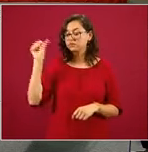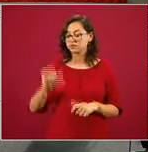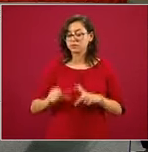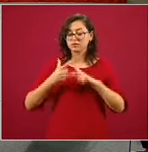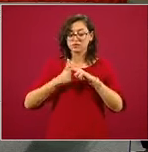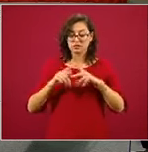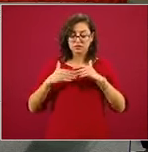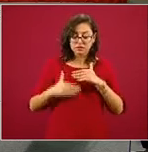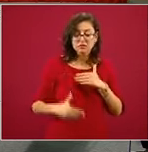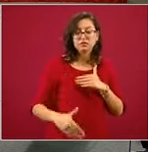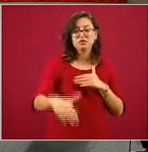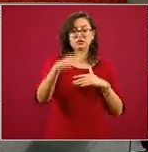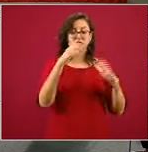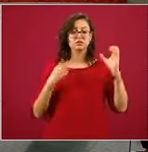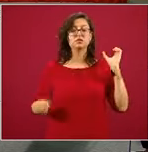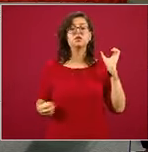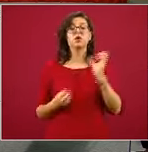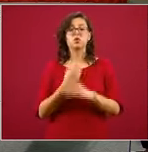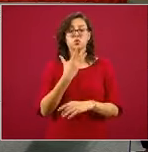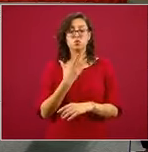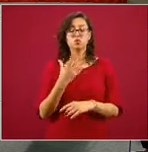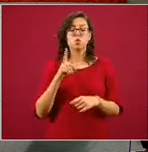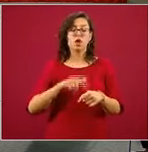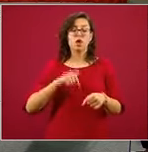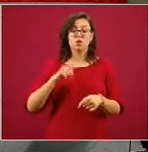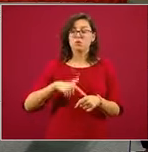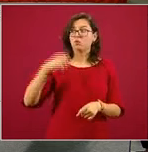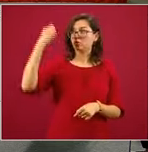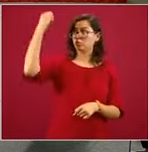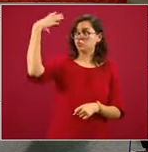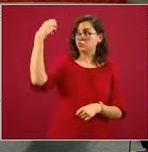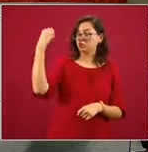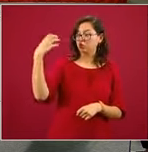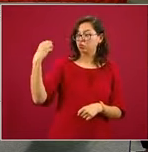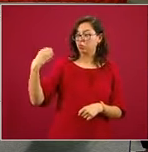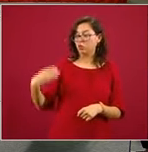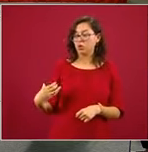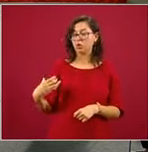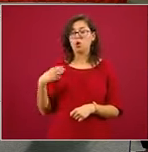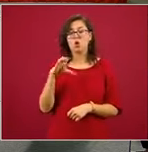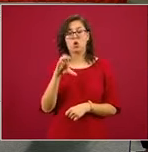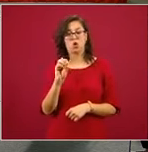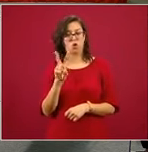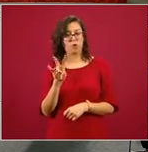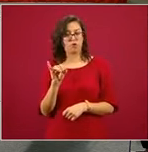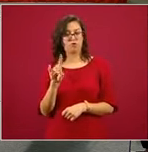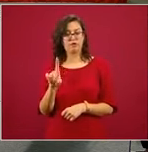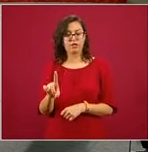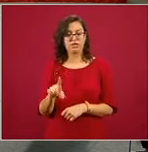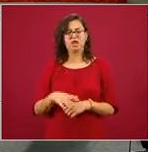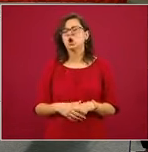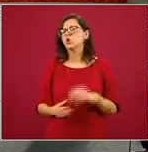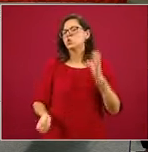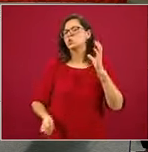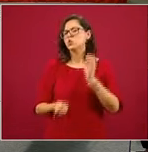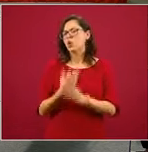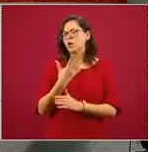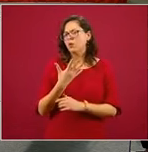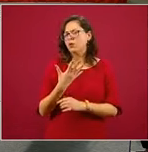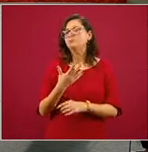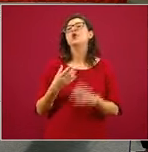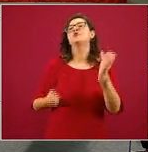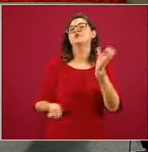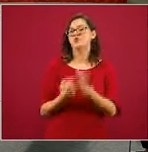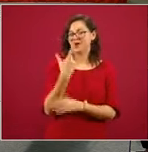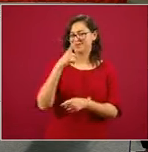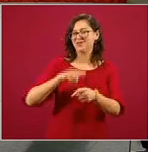vigencia el nuevo semáforo COVID o de riesgo COVID, nuevo en el sentido de que se actualizaron